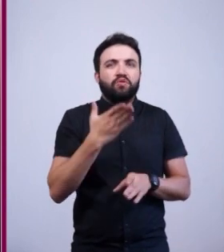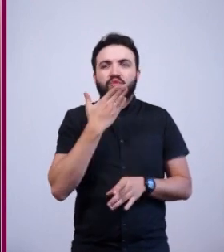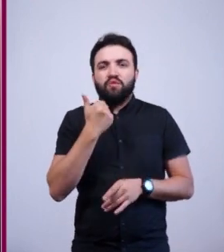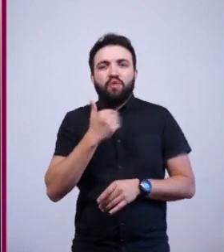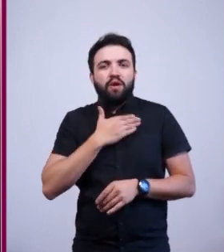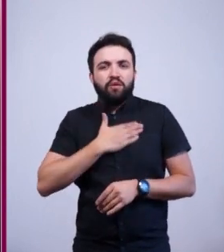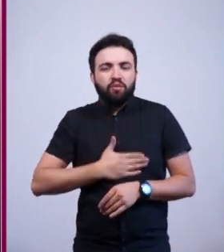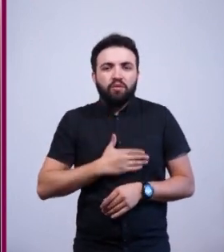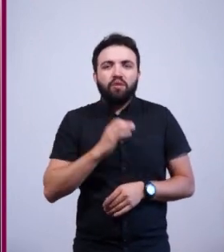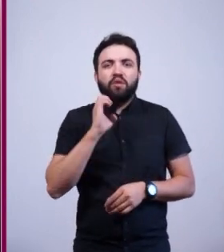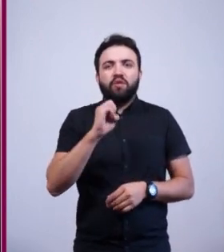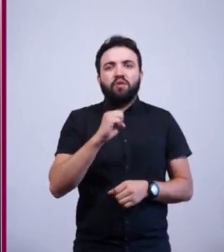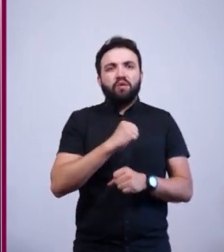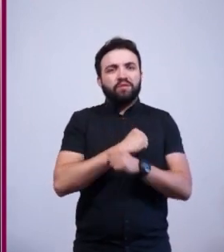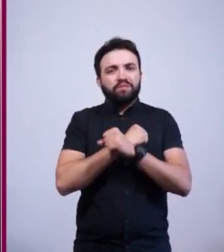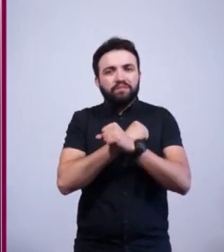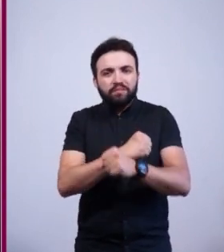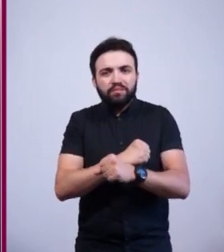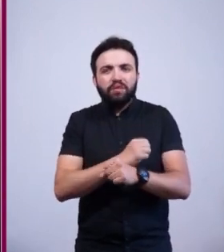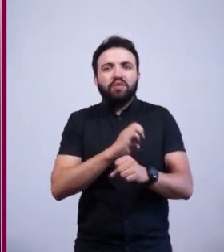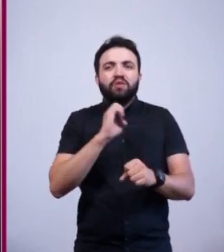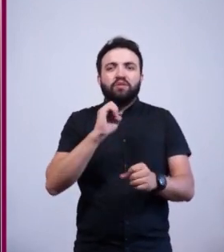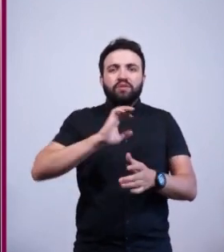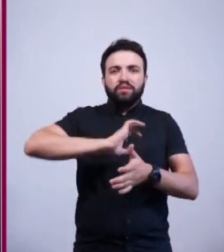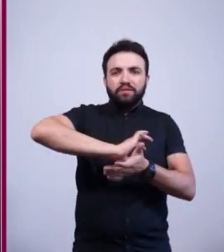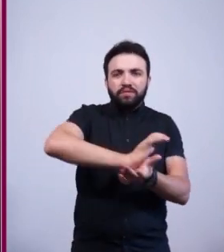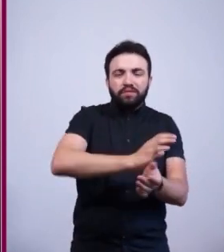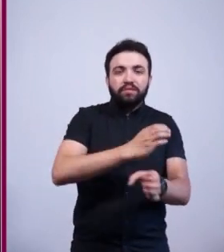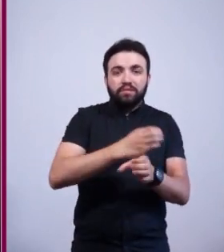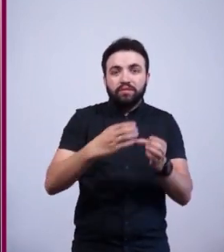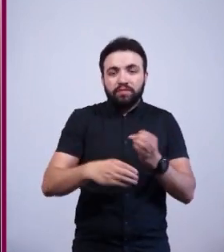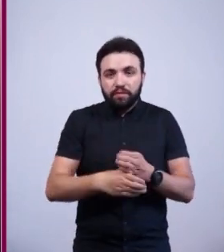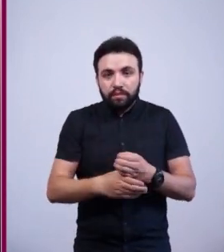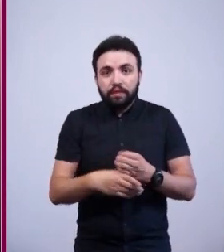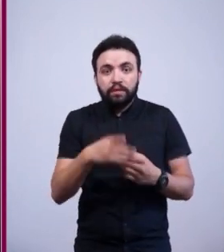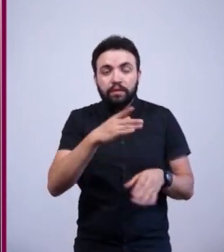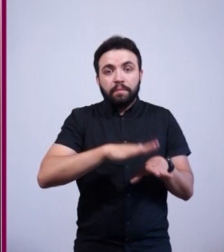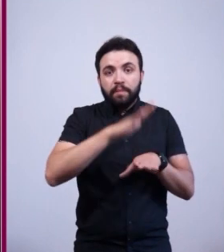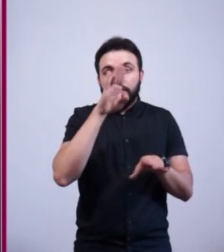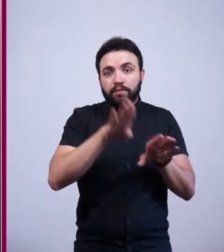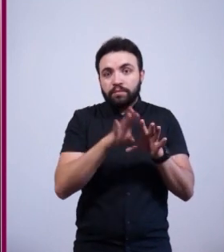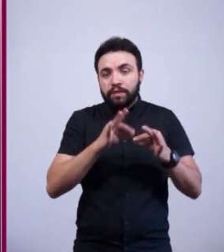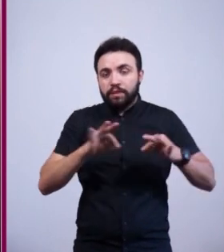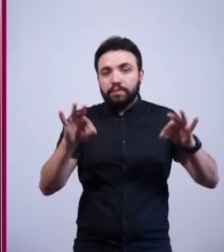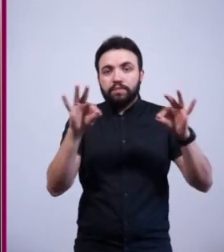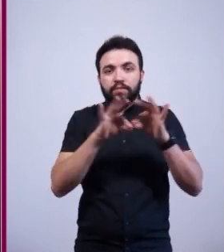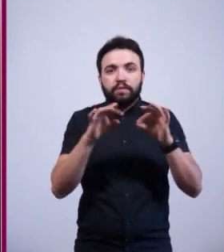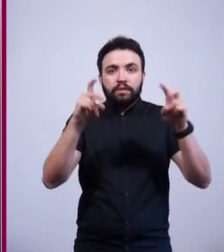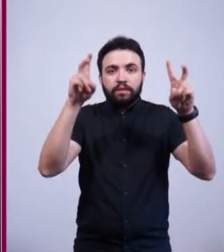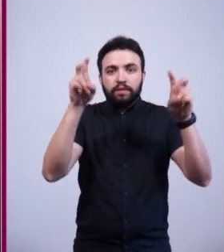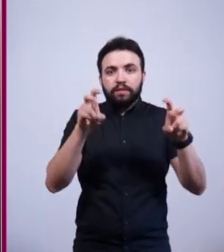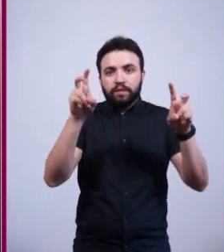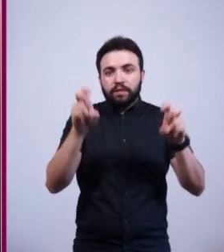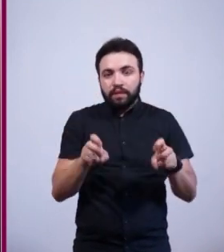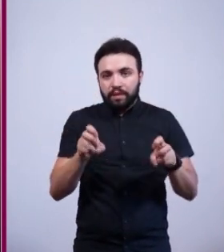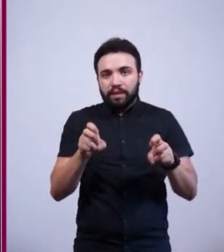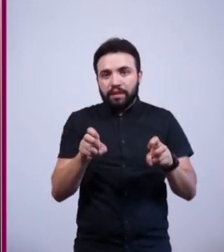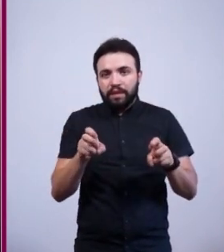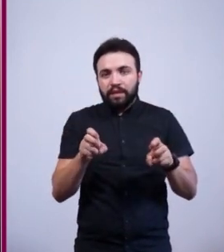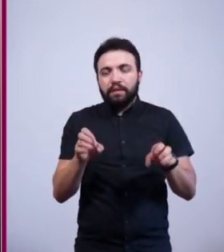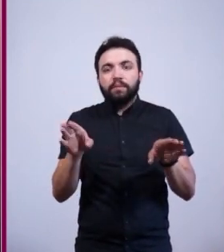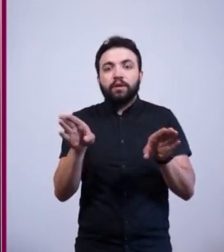desigualdades o de explotaciones y que hacen casi casi más importante la temática que el objeto